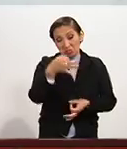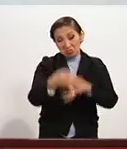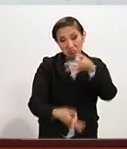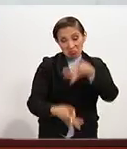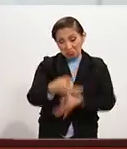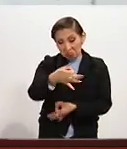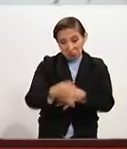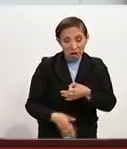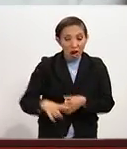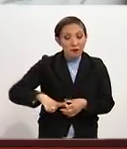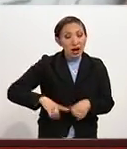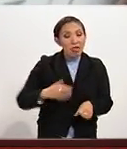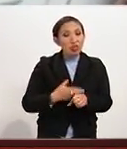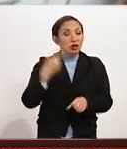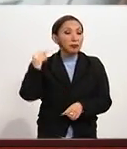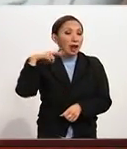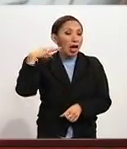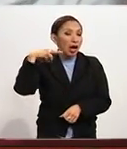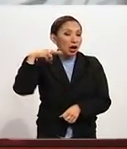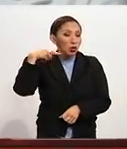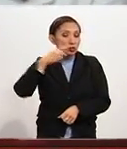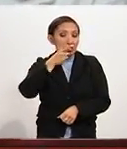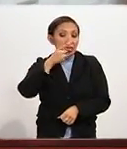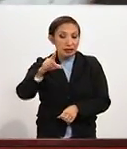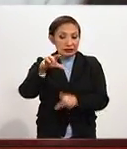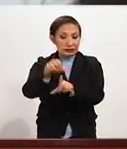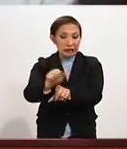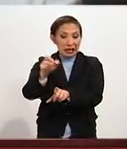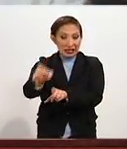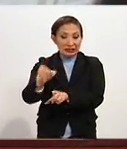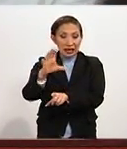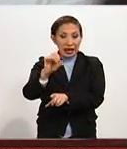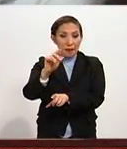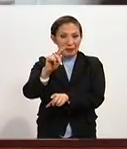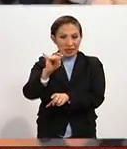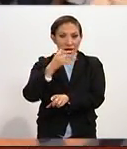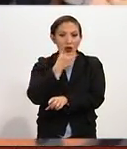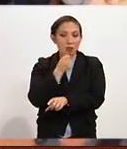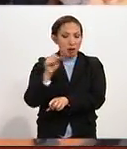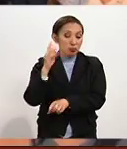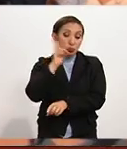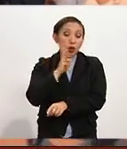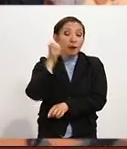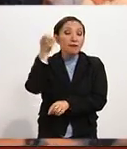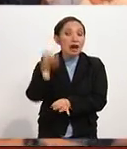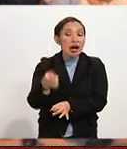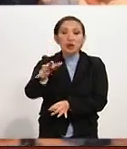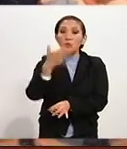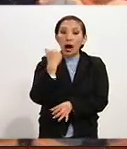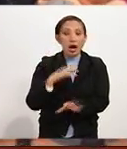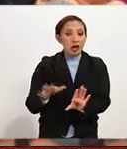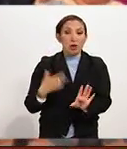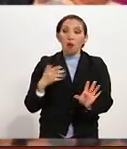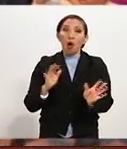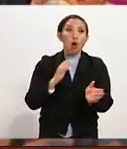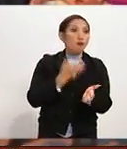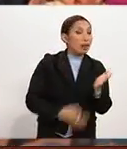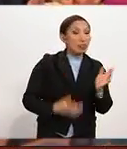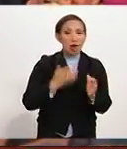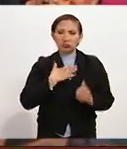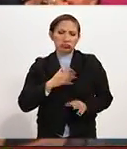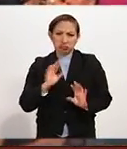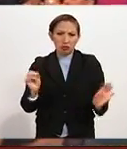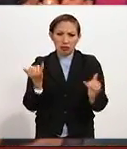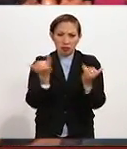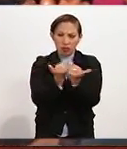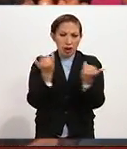jurídica. El gobernador de Veracruz, Javier Duarte, dijo que la captura de Capitain es una muestra, dice él, de que no hay impunidad en Veracruz y